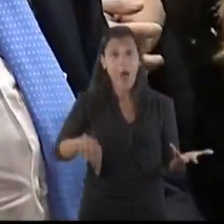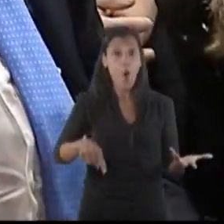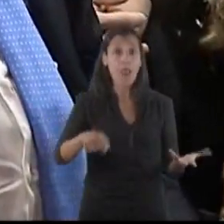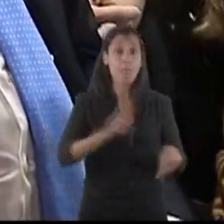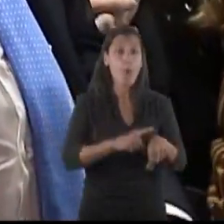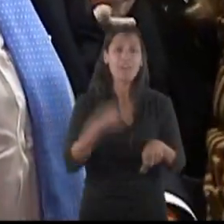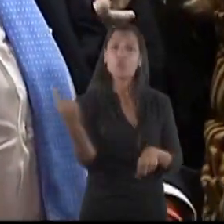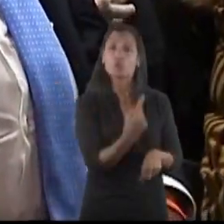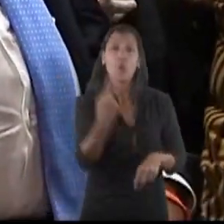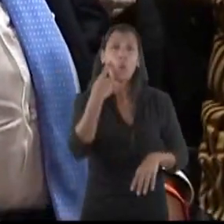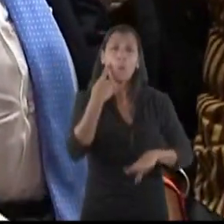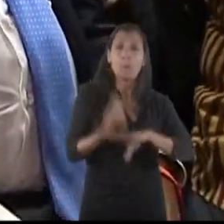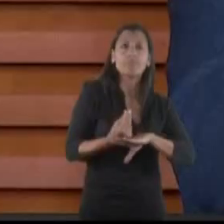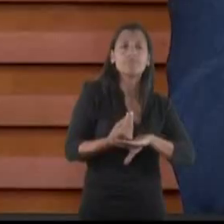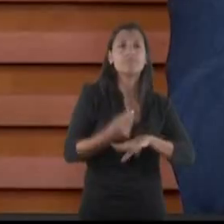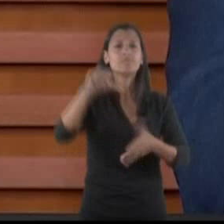en un país singular,